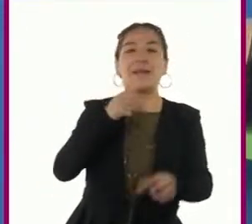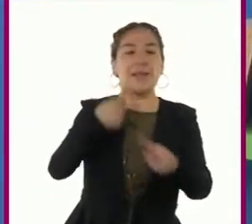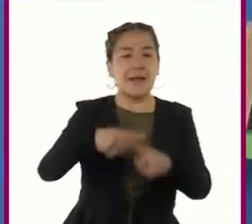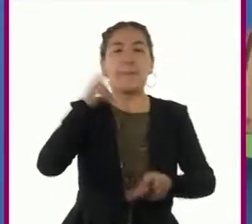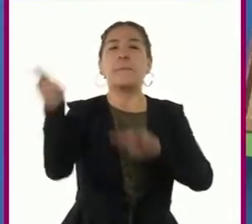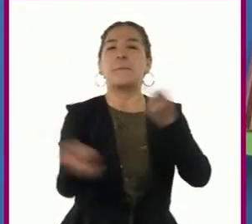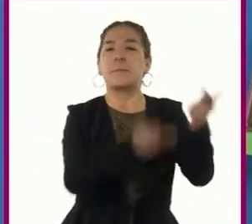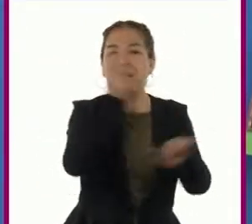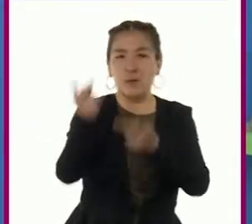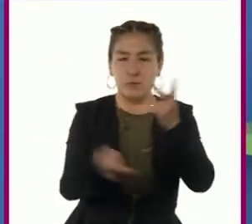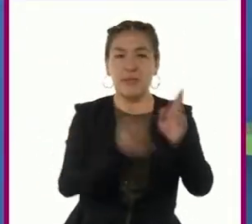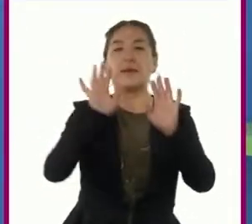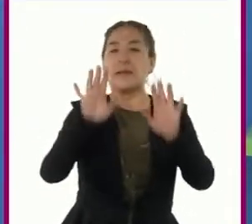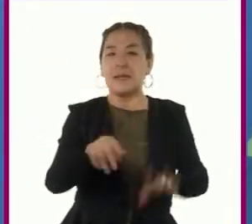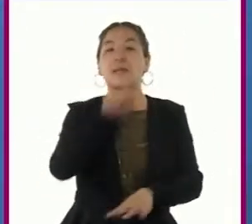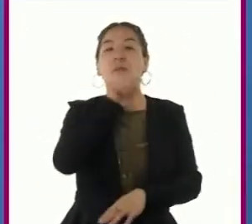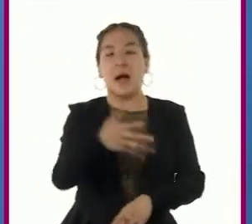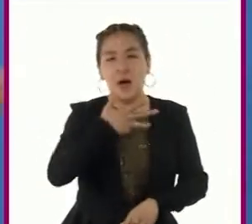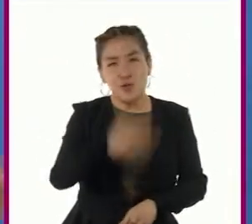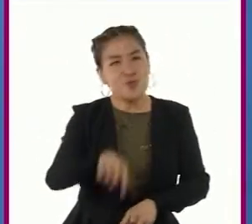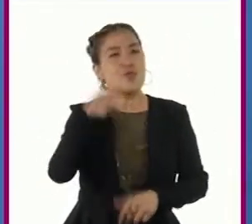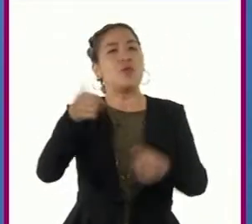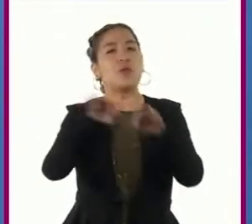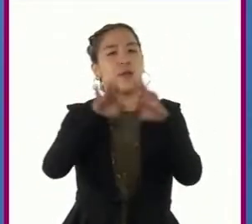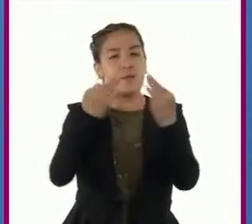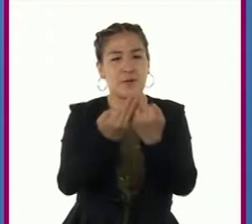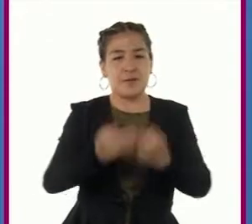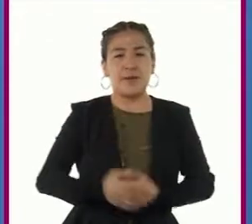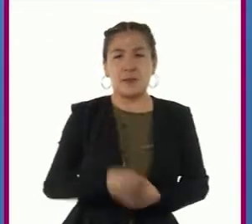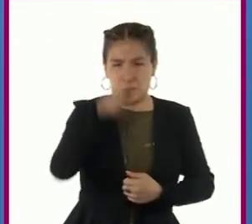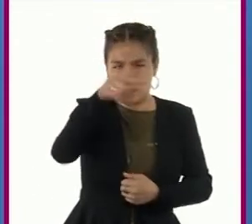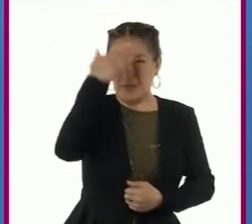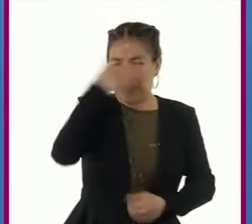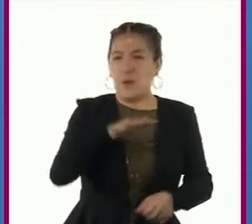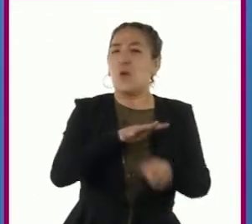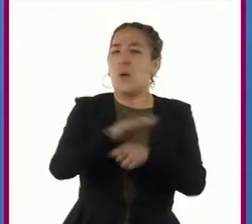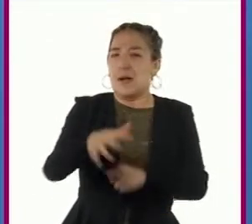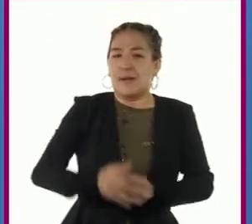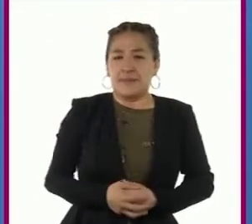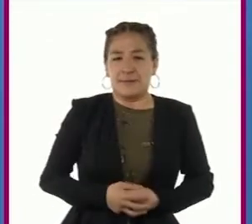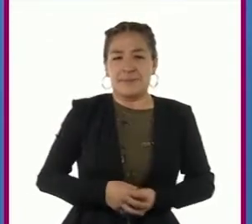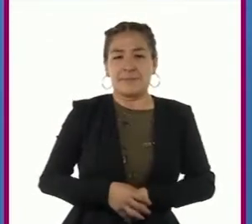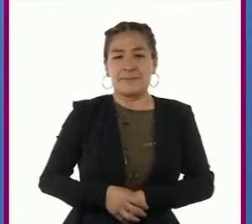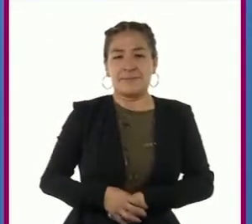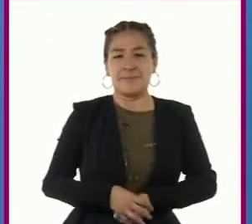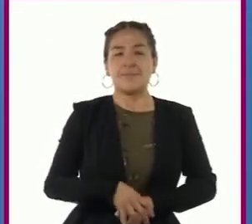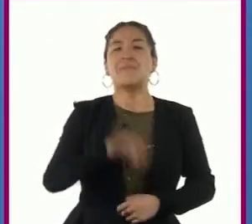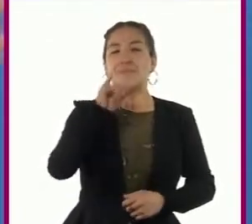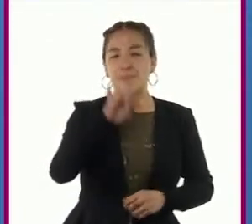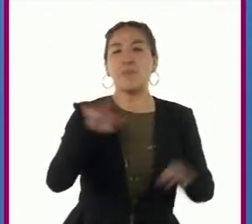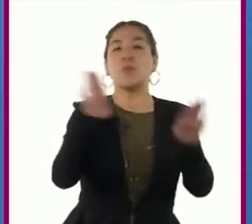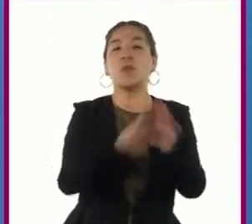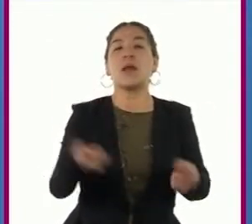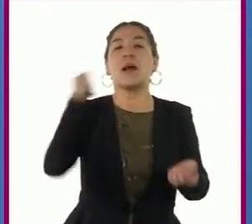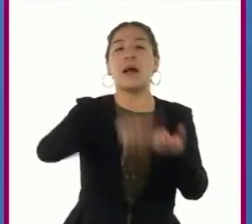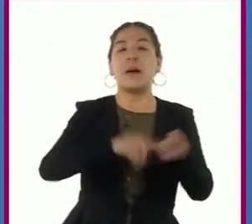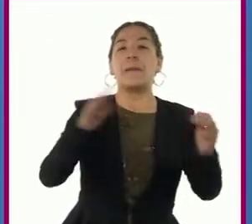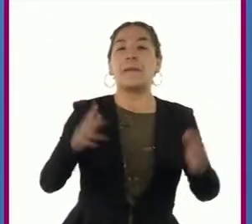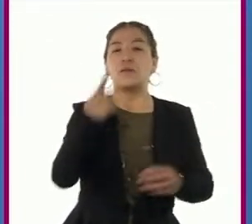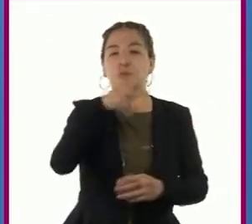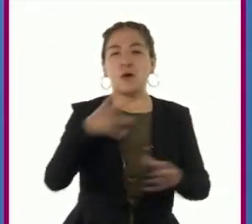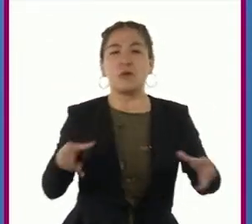consenso. Pero hay otros mecanismos más. ¿Saben de qué hablamos? Sí, de ser parte o